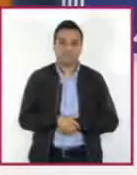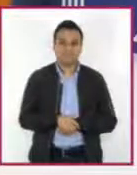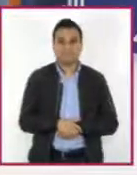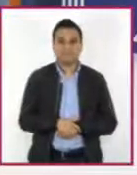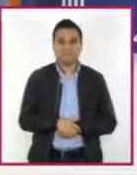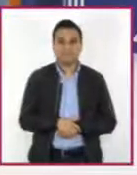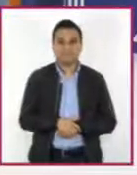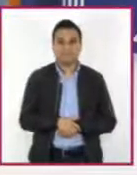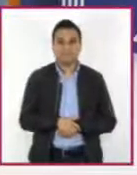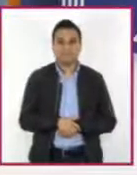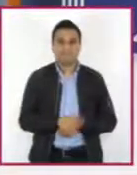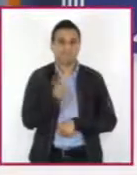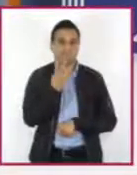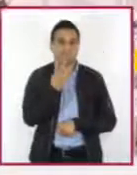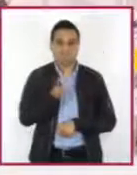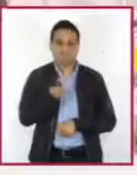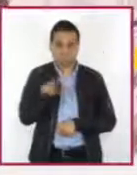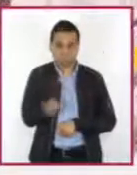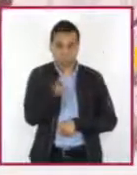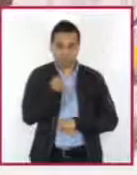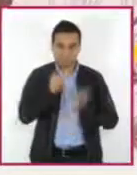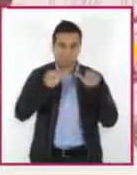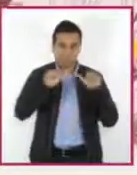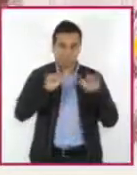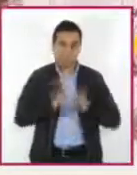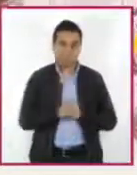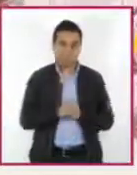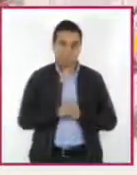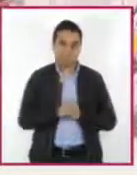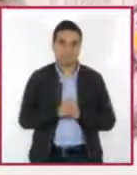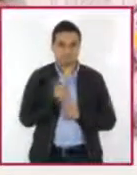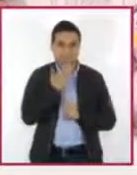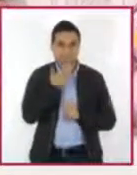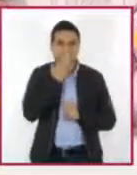tres, cuatro. Pero se salvaron. Sí, pero seguimos avanzando. Vamos bien, vamos bien.